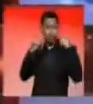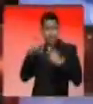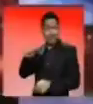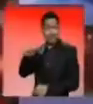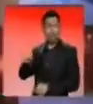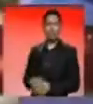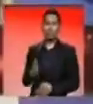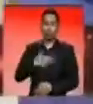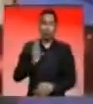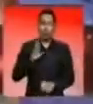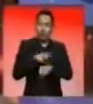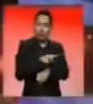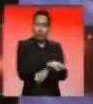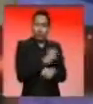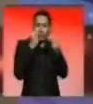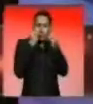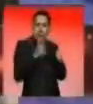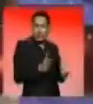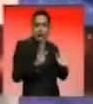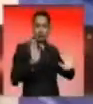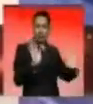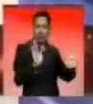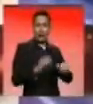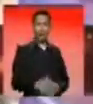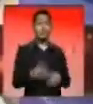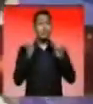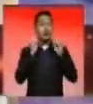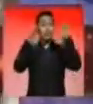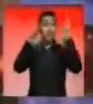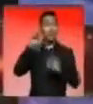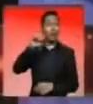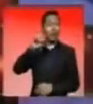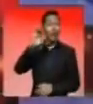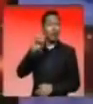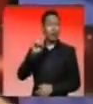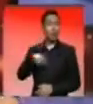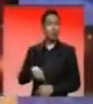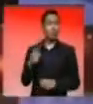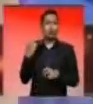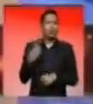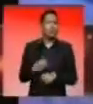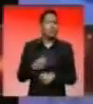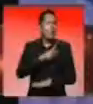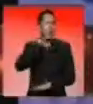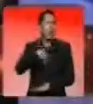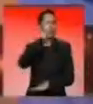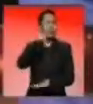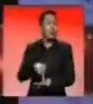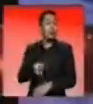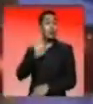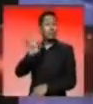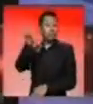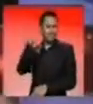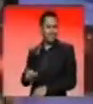soy supervisor. El supervisor, el chef Afo y el más duro cocinando, papi. Mira que está.